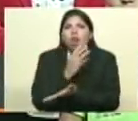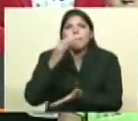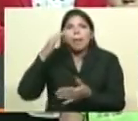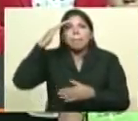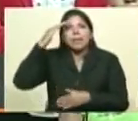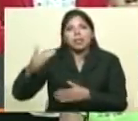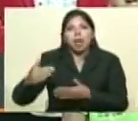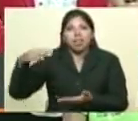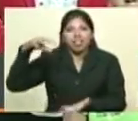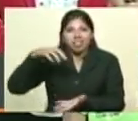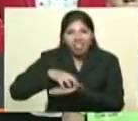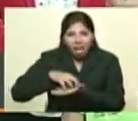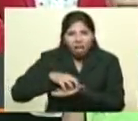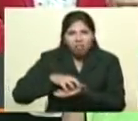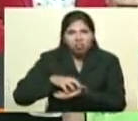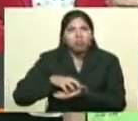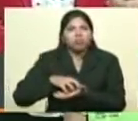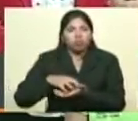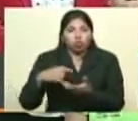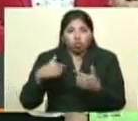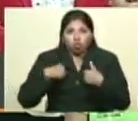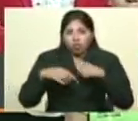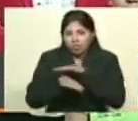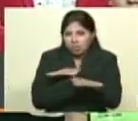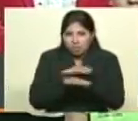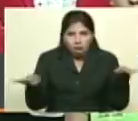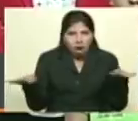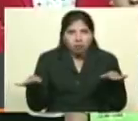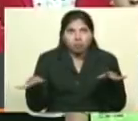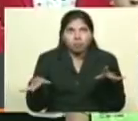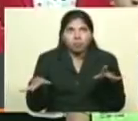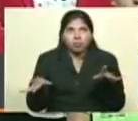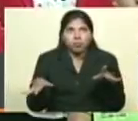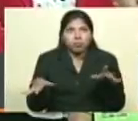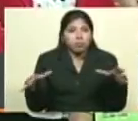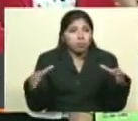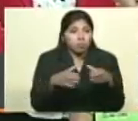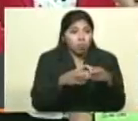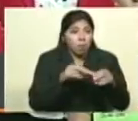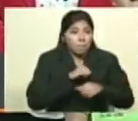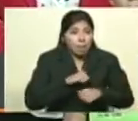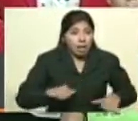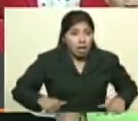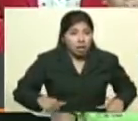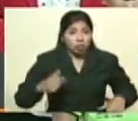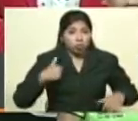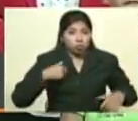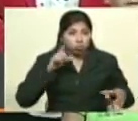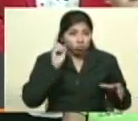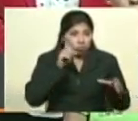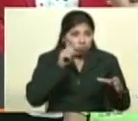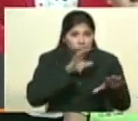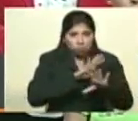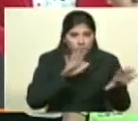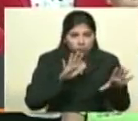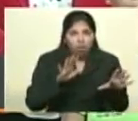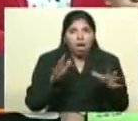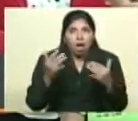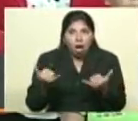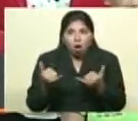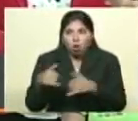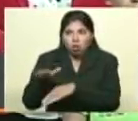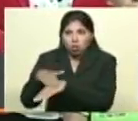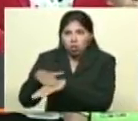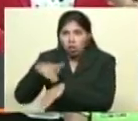Venezuela. Y yo ya he preparado a la Fuerza Armada Nacional Bolivariana y ahora alerto al pueblo. Si algún día